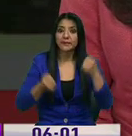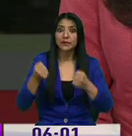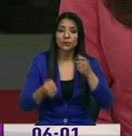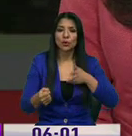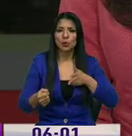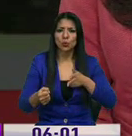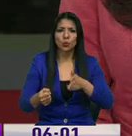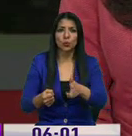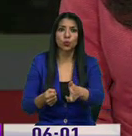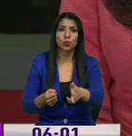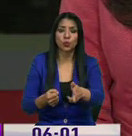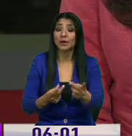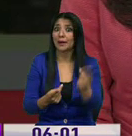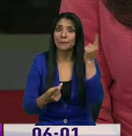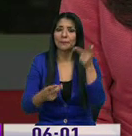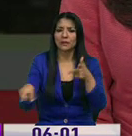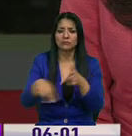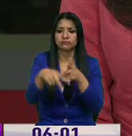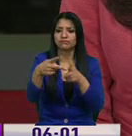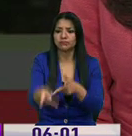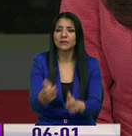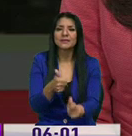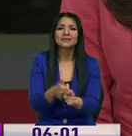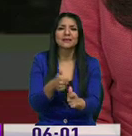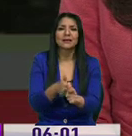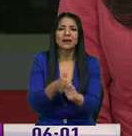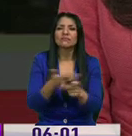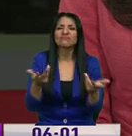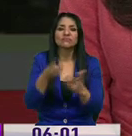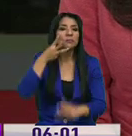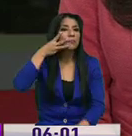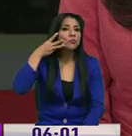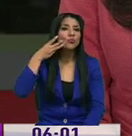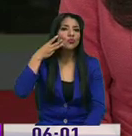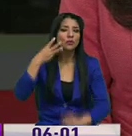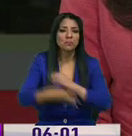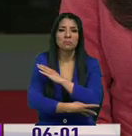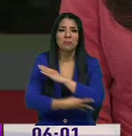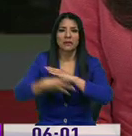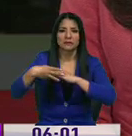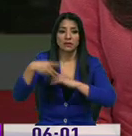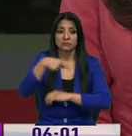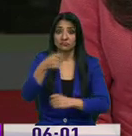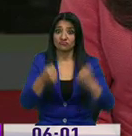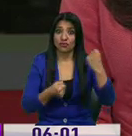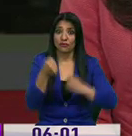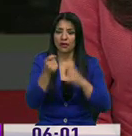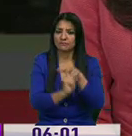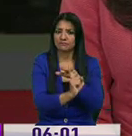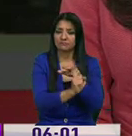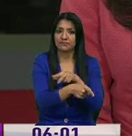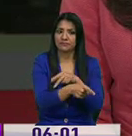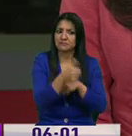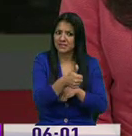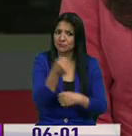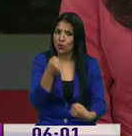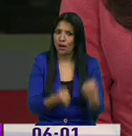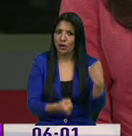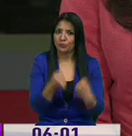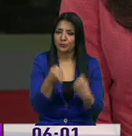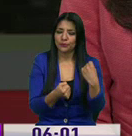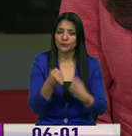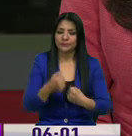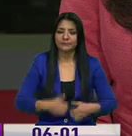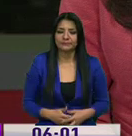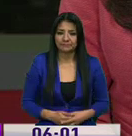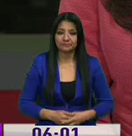circulaba con exceso de velocidad cerca de puyo en pastaza el conductor pretendió darse a la fuga en el mismo carro con el que ocasionó la tragedia